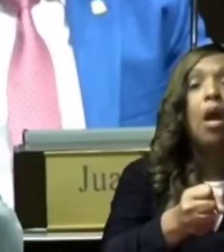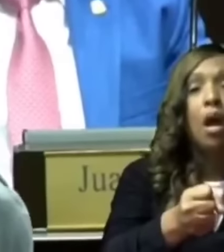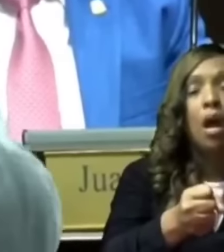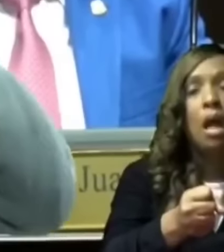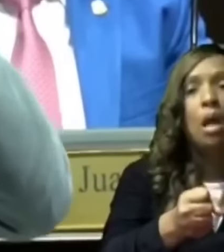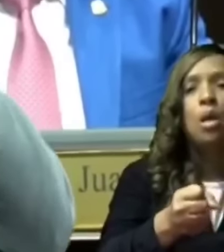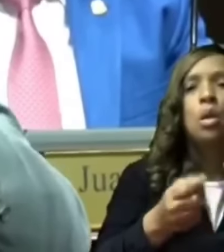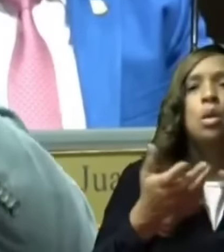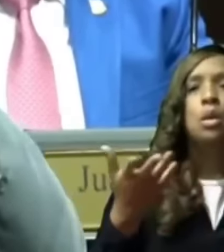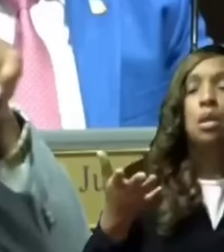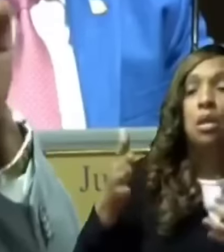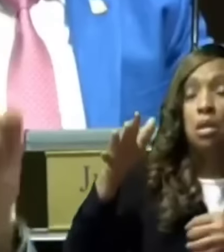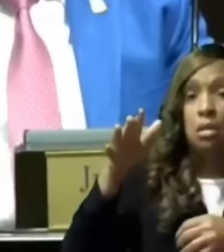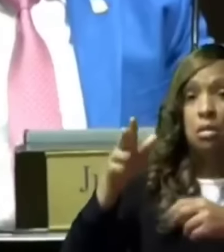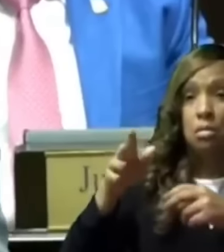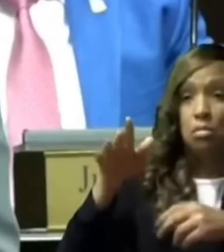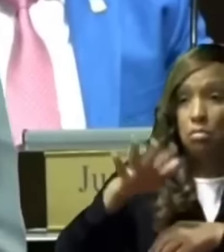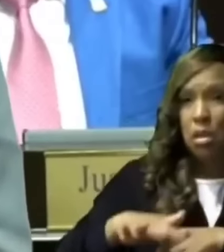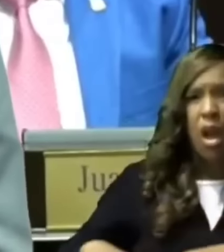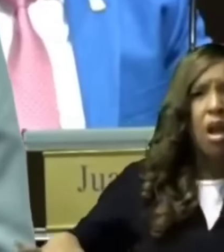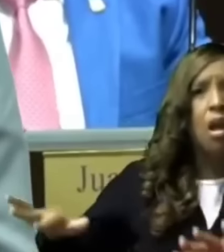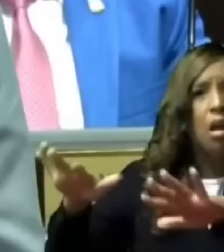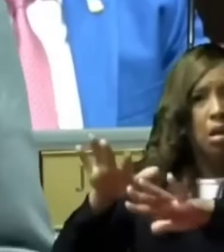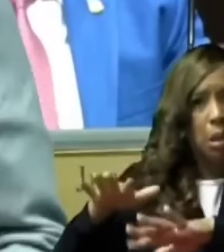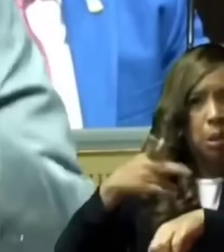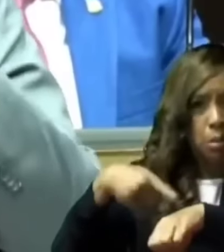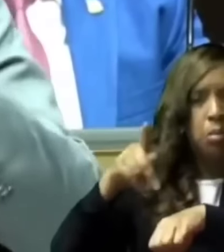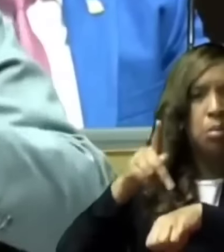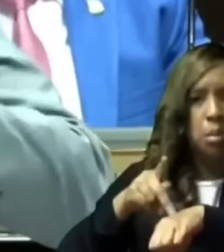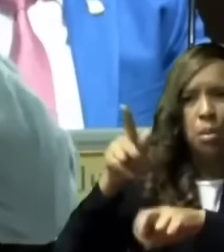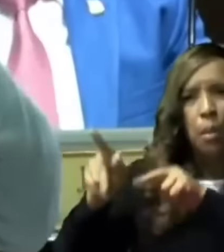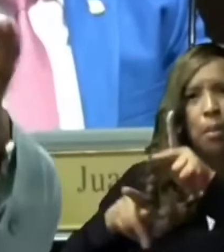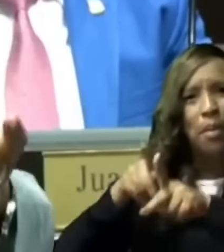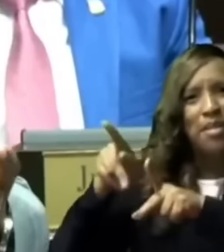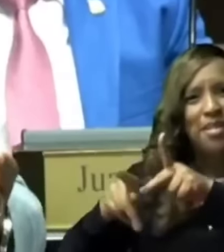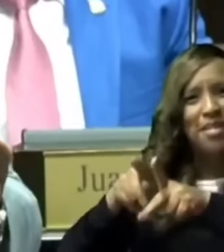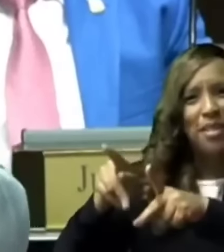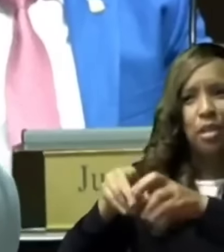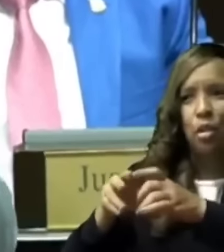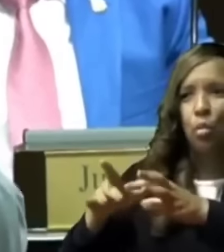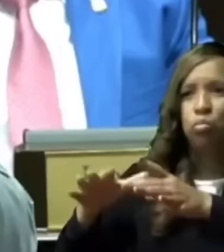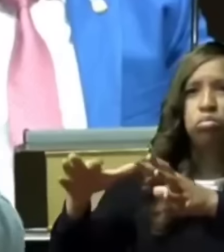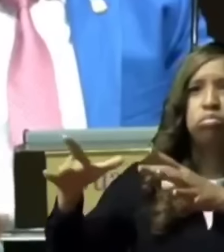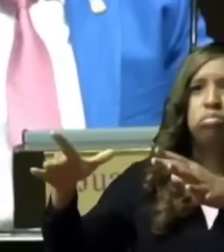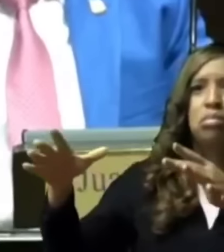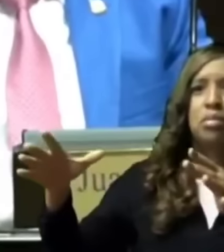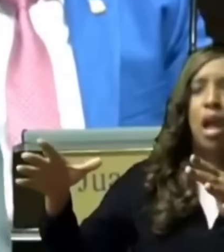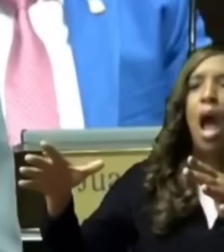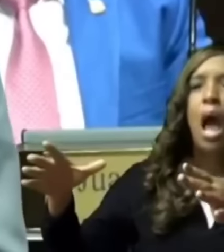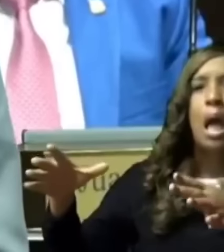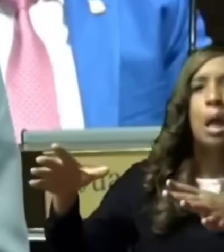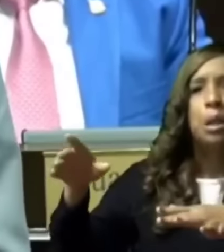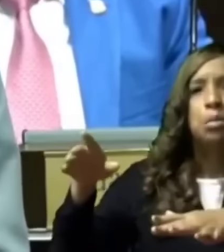poblacional pasó de 1 millón de habitantes. Por eso decimos que es algo paradójico y que no podemos